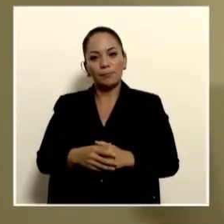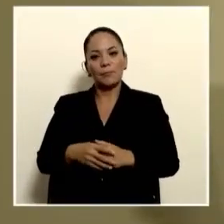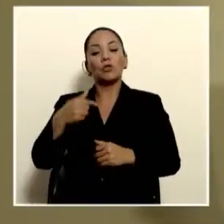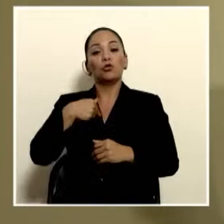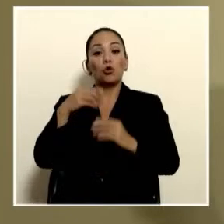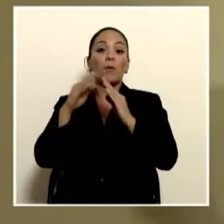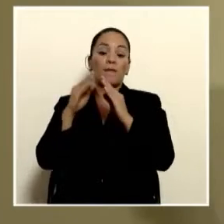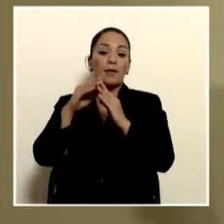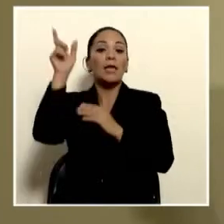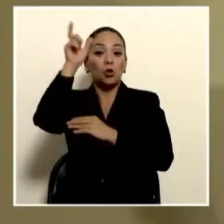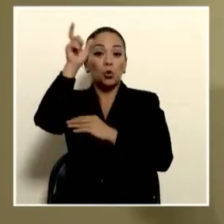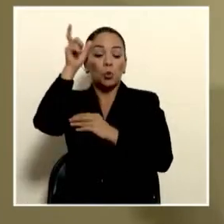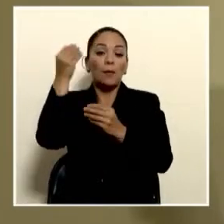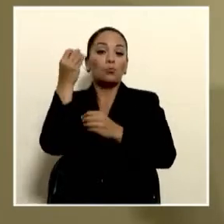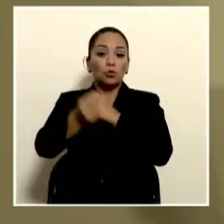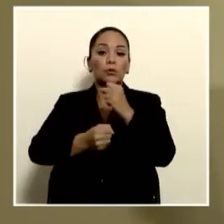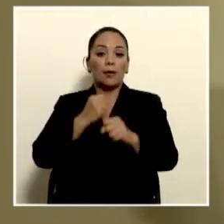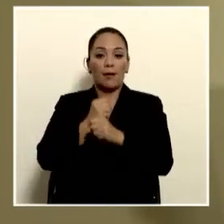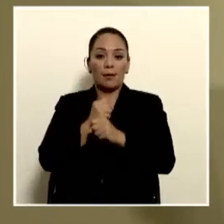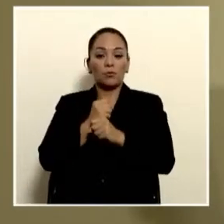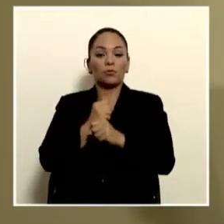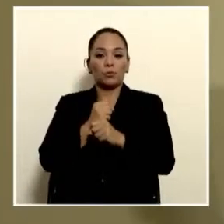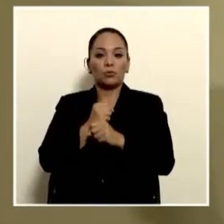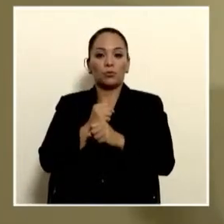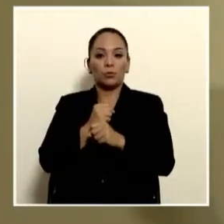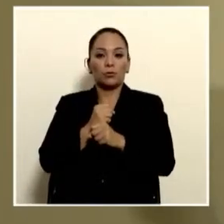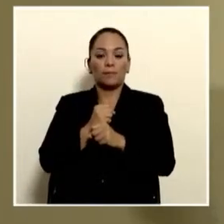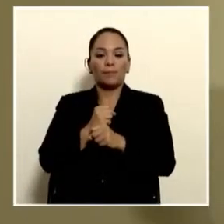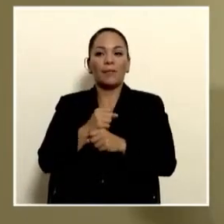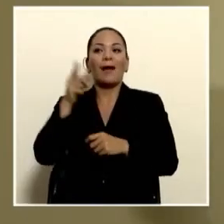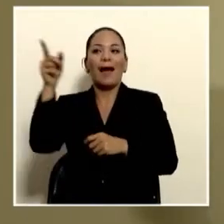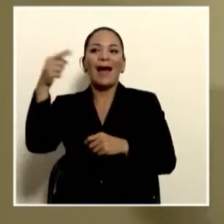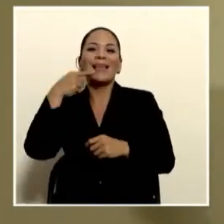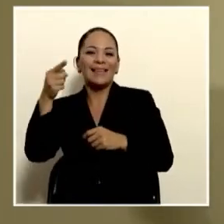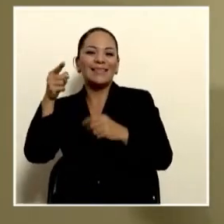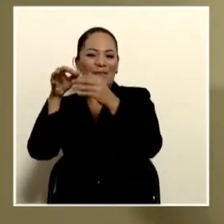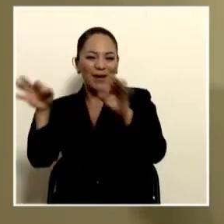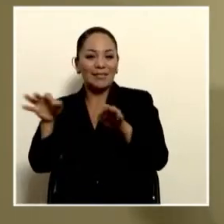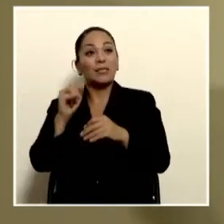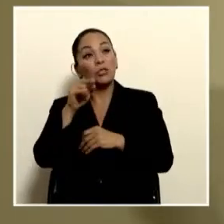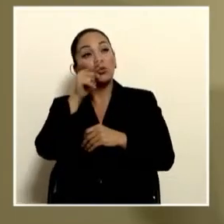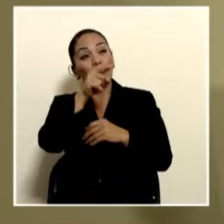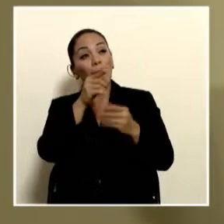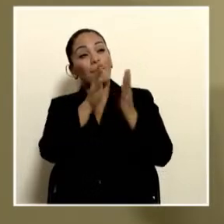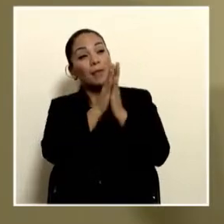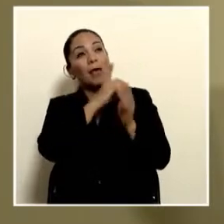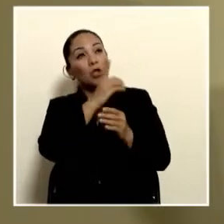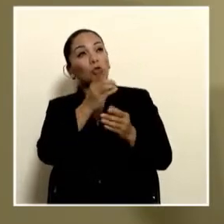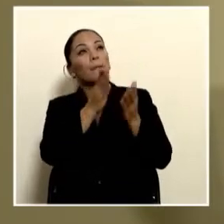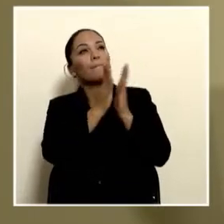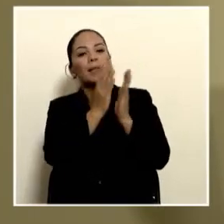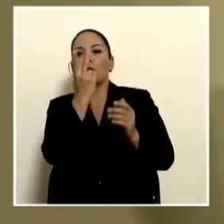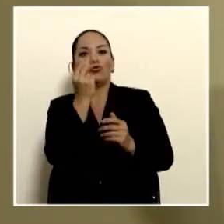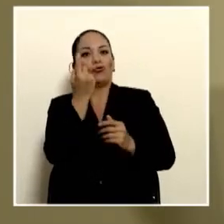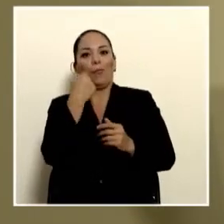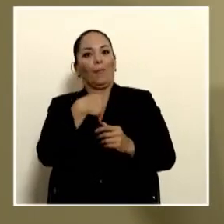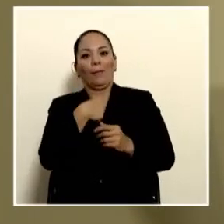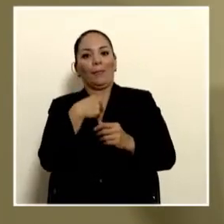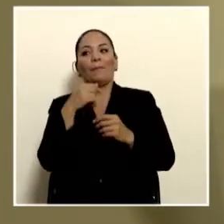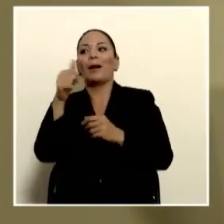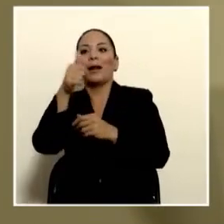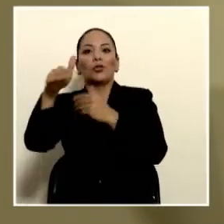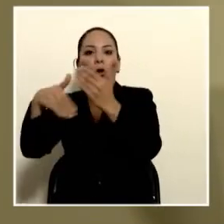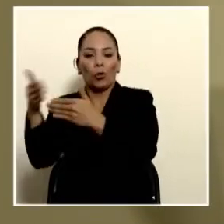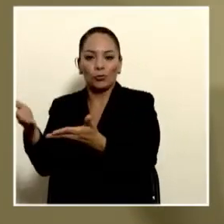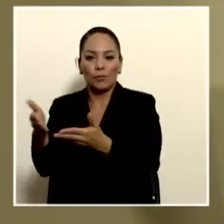muchos años. Ahí dicen, si va a pedirle a Dios, pídale a Dios para todos, no solo para unos. De ahí, la comunidad